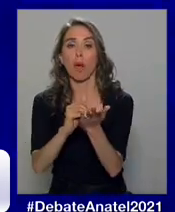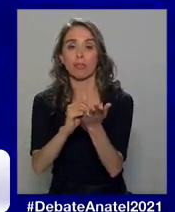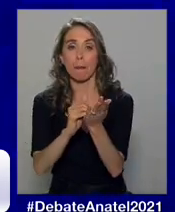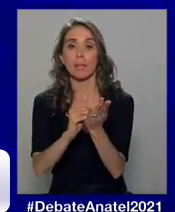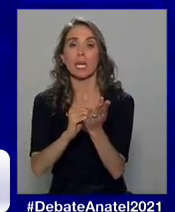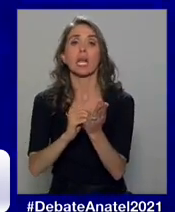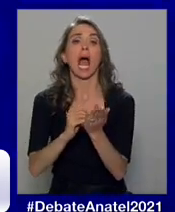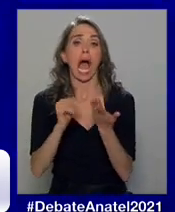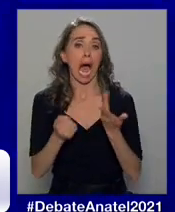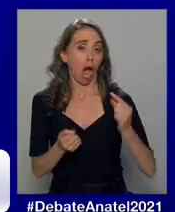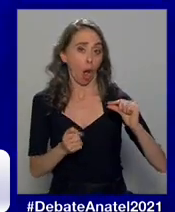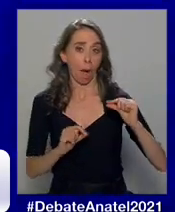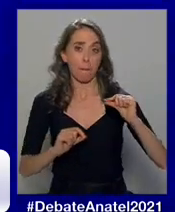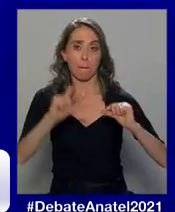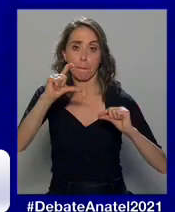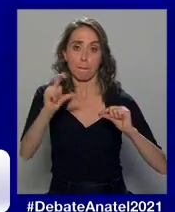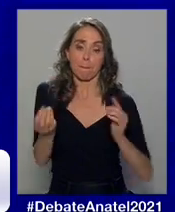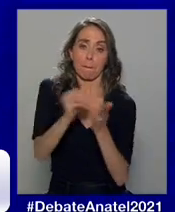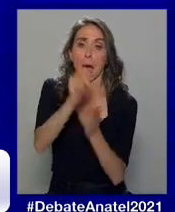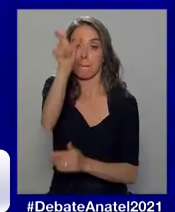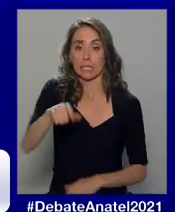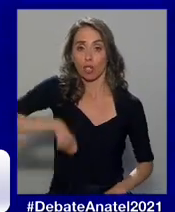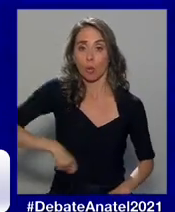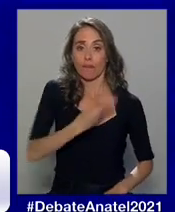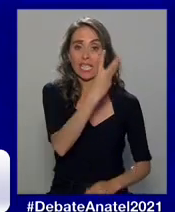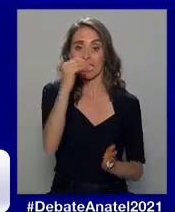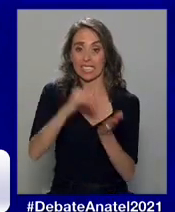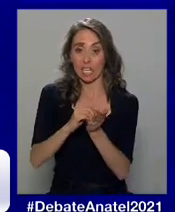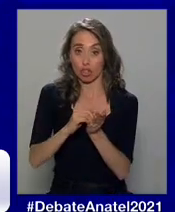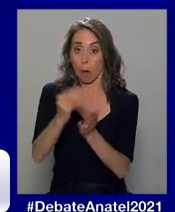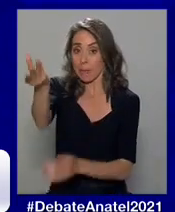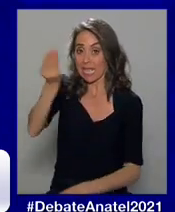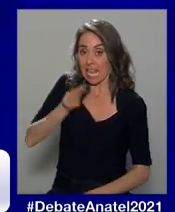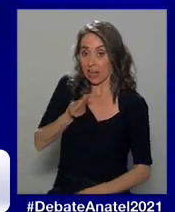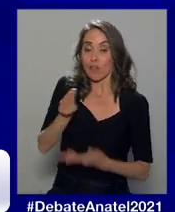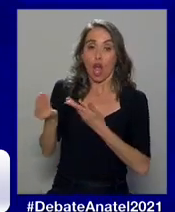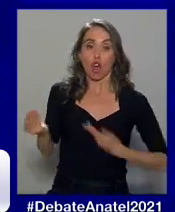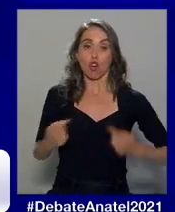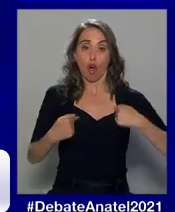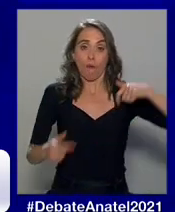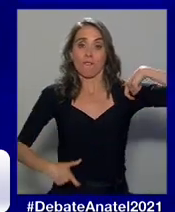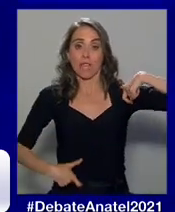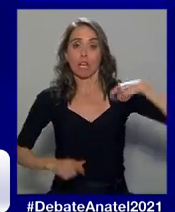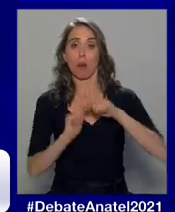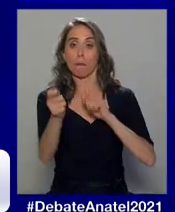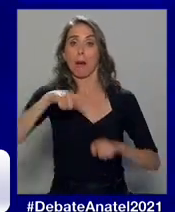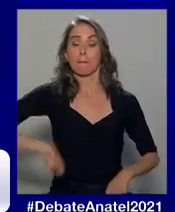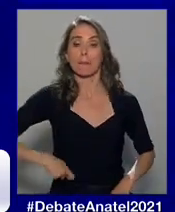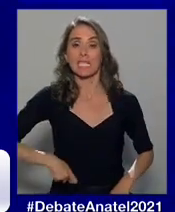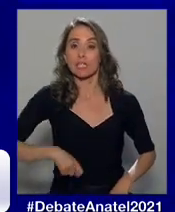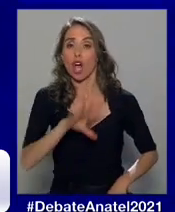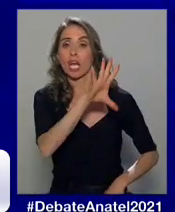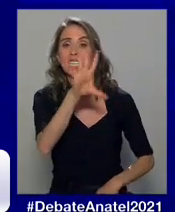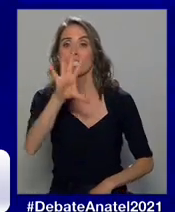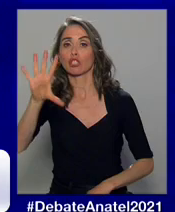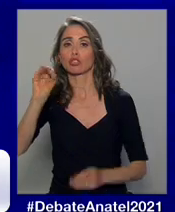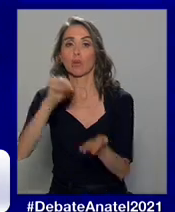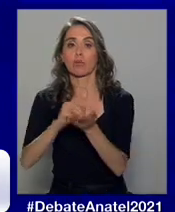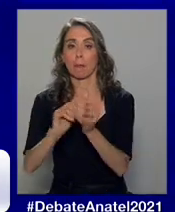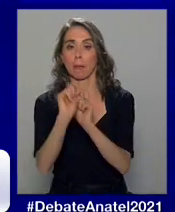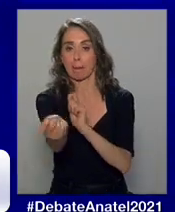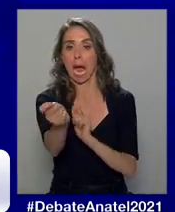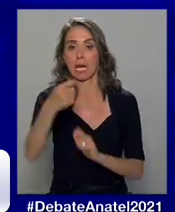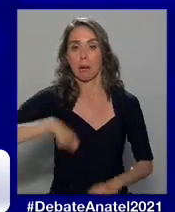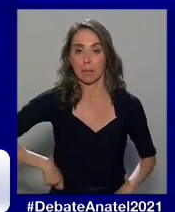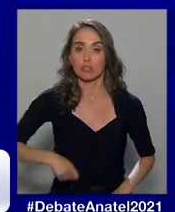más de lo que ya tienen. O sea, si una persona hoy día tiene una pensión de 300.000 pesos, en nuestro gobierno va a tener una pensión de 550.000 pesos. Ya, y